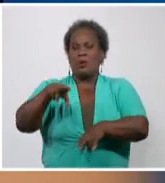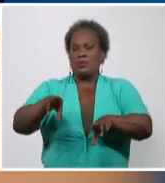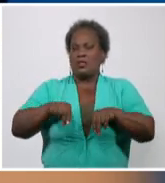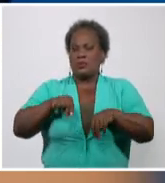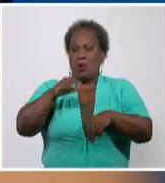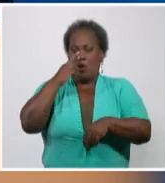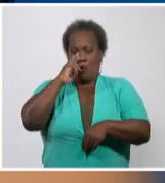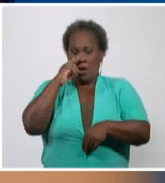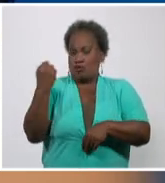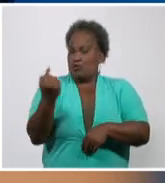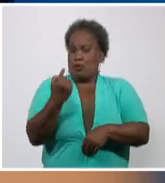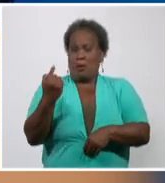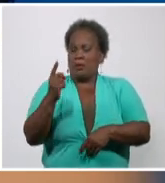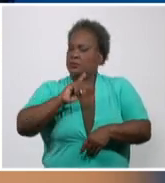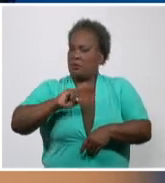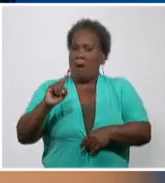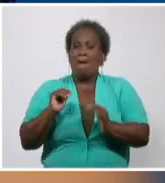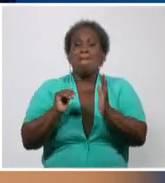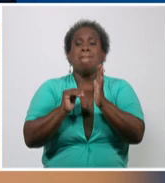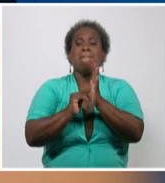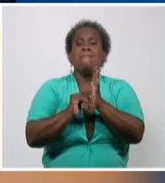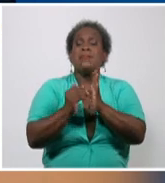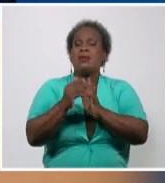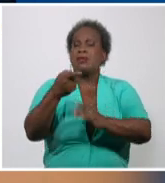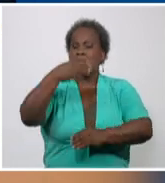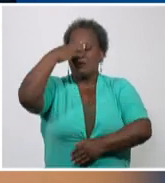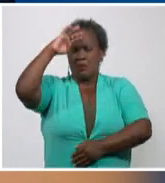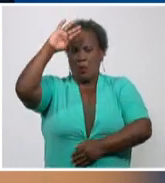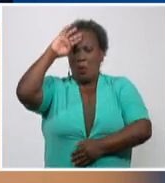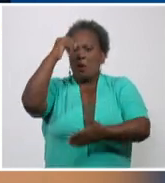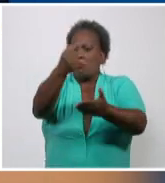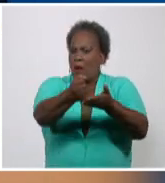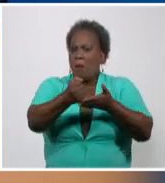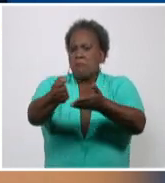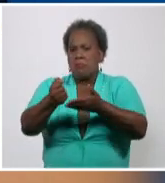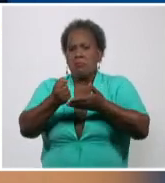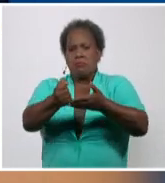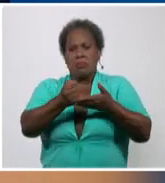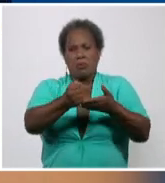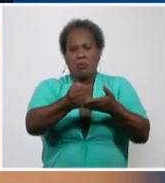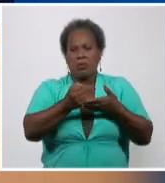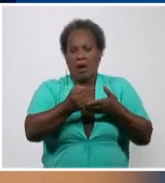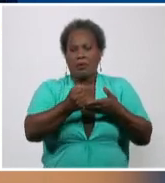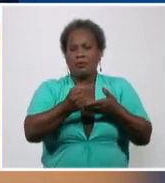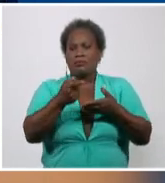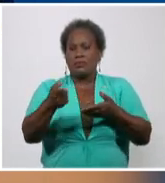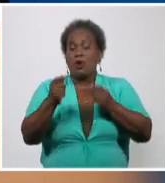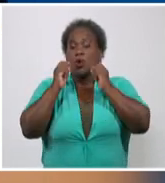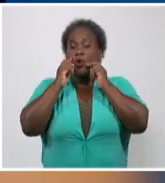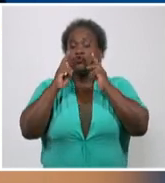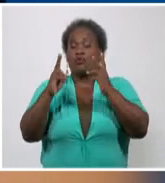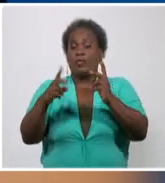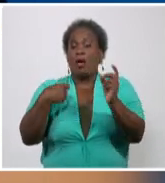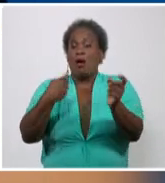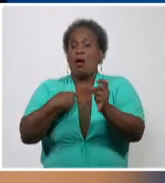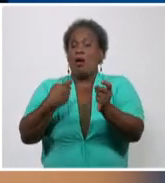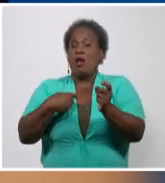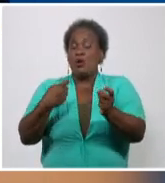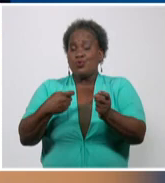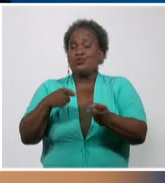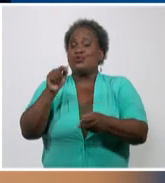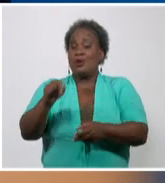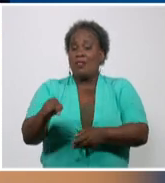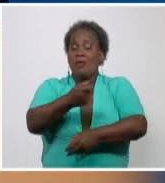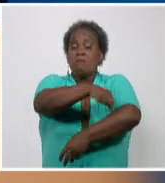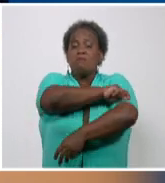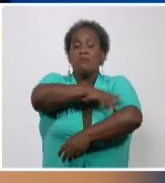fronteras. Miles de cubanos apoyaron, incluso al precio de sus vidas, las luchas de los pueblos africanos por